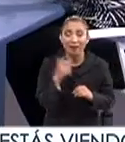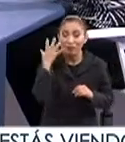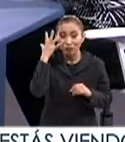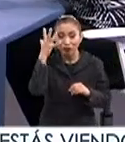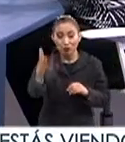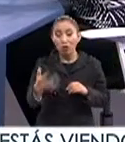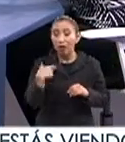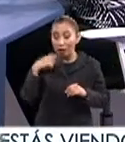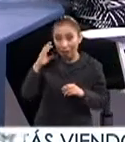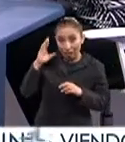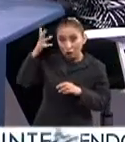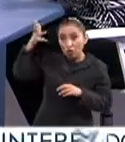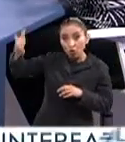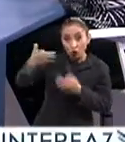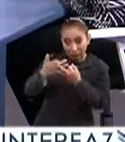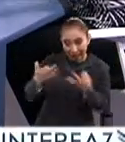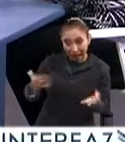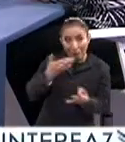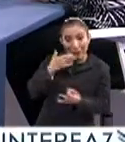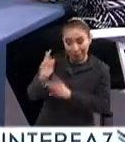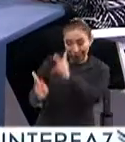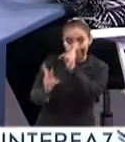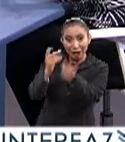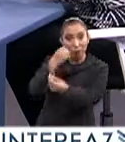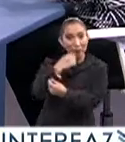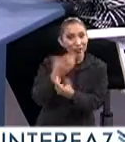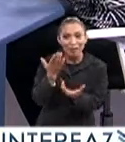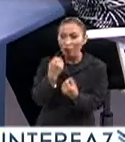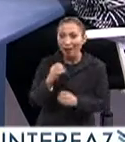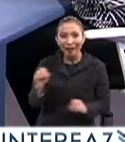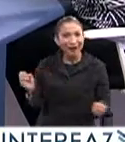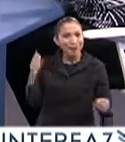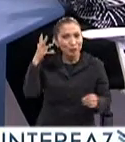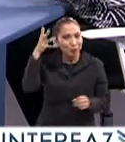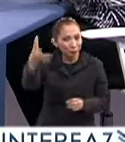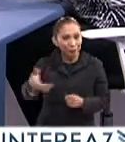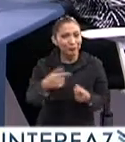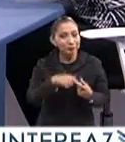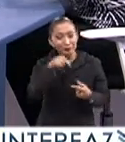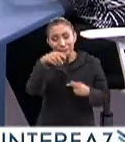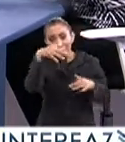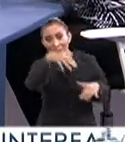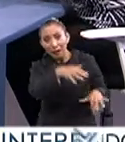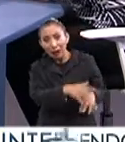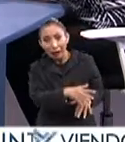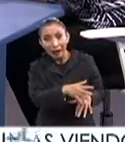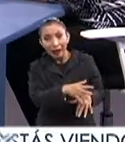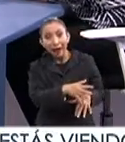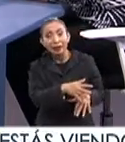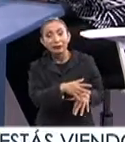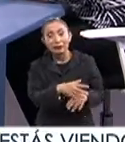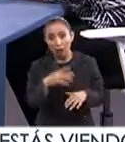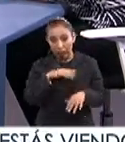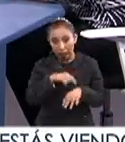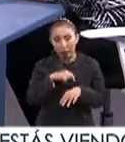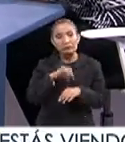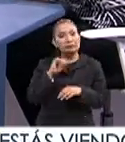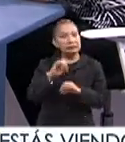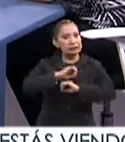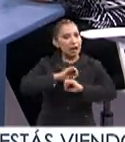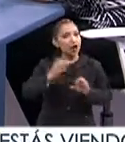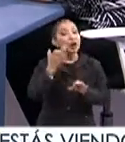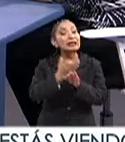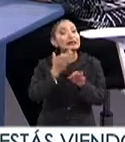a suelos fértiles que les provean alimentos, difícilmente van a tener océanos. Pero estamos a tiempo para actuar. Desde luego,